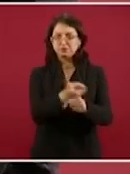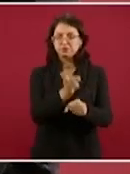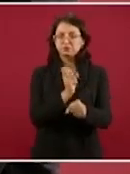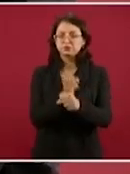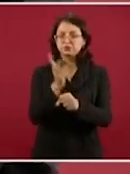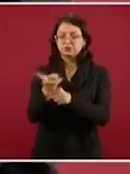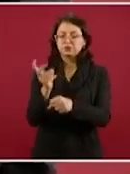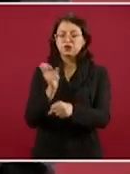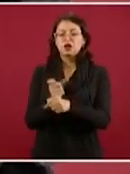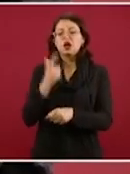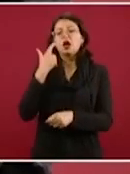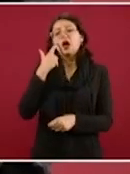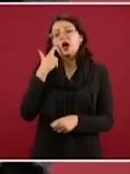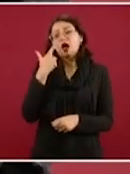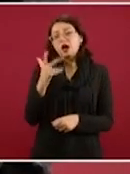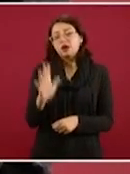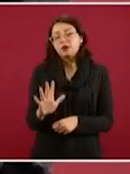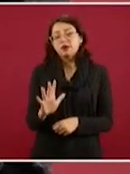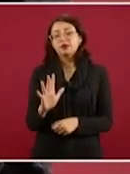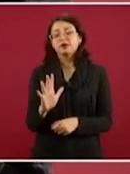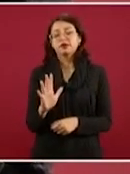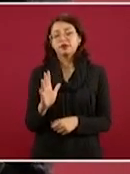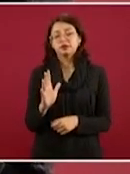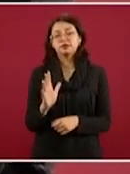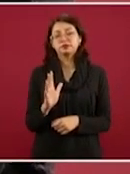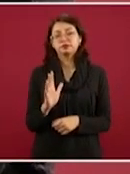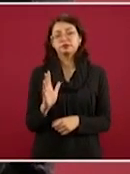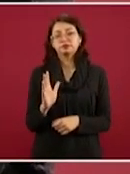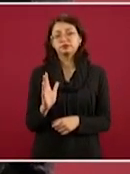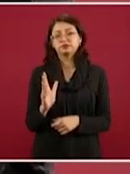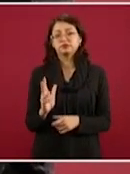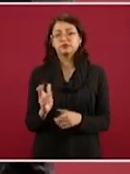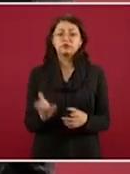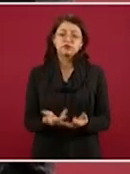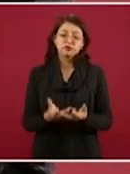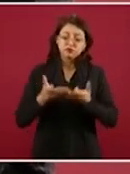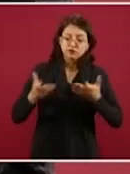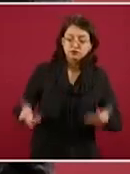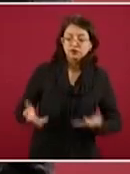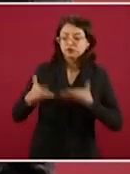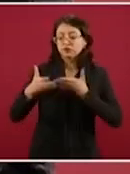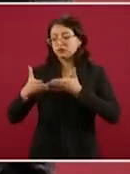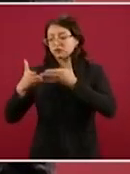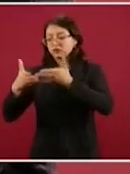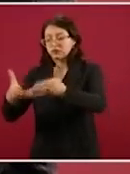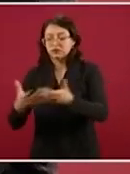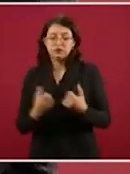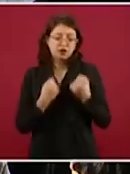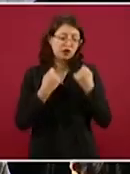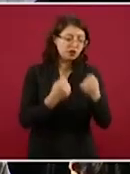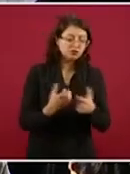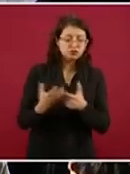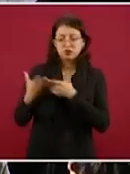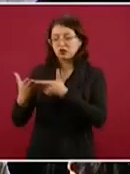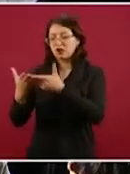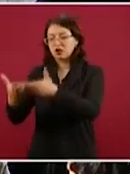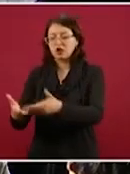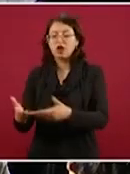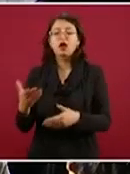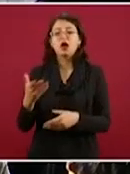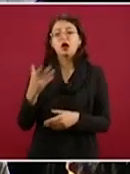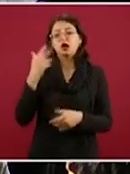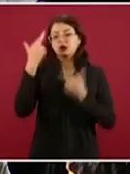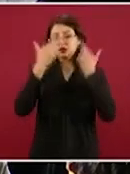Vamos a ver cómo le hacemos, porque va a ser por tierra y por mar, porque vamos a ir a